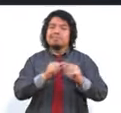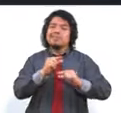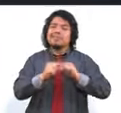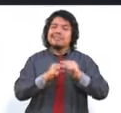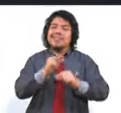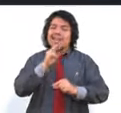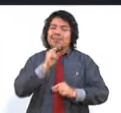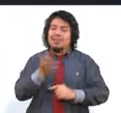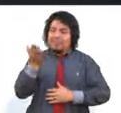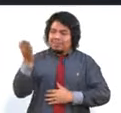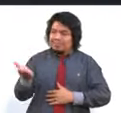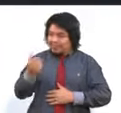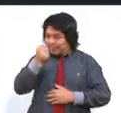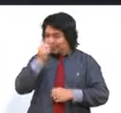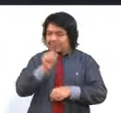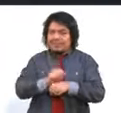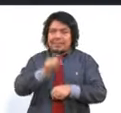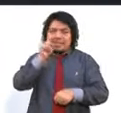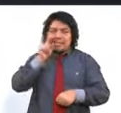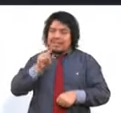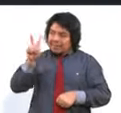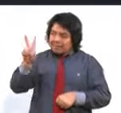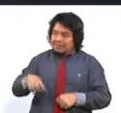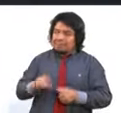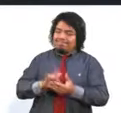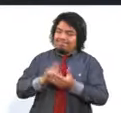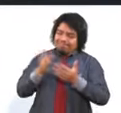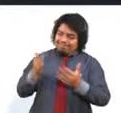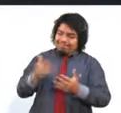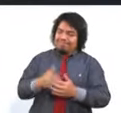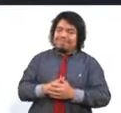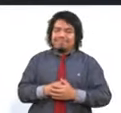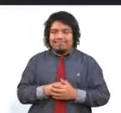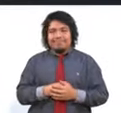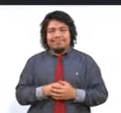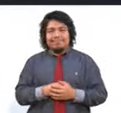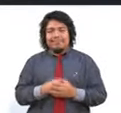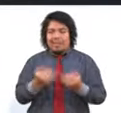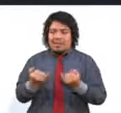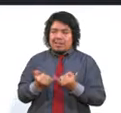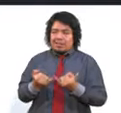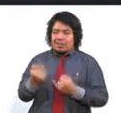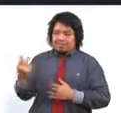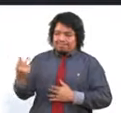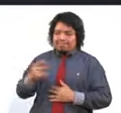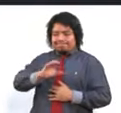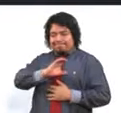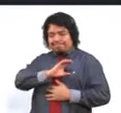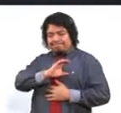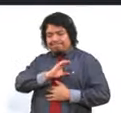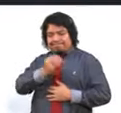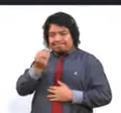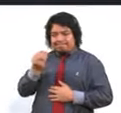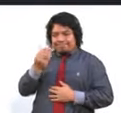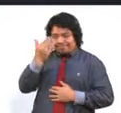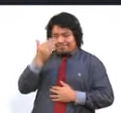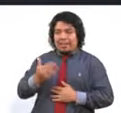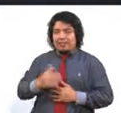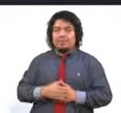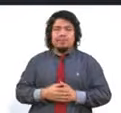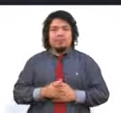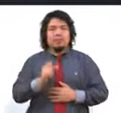resultados. Muchas gracias, secretaria, por estar con nosotros, además del cariño personal que le tenemos. Y